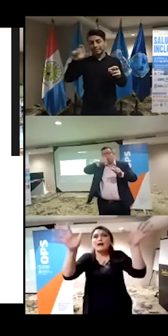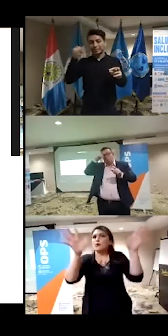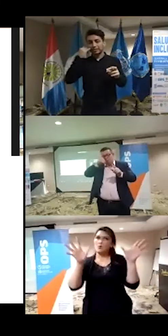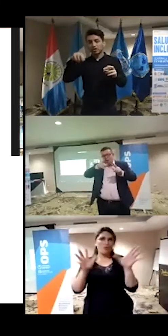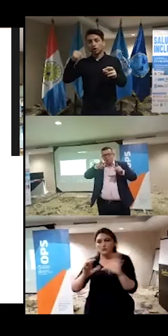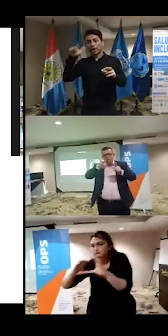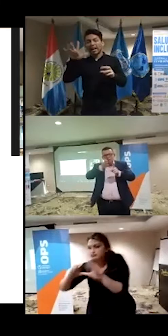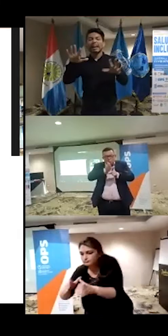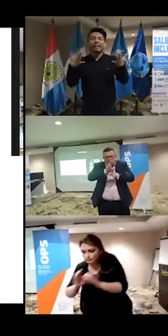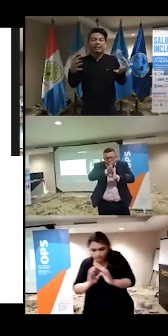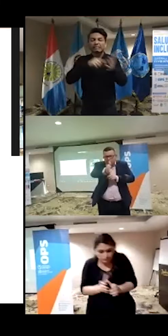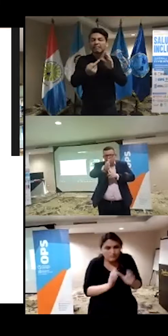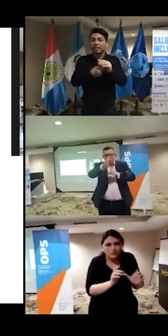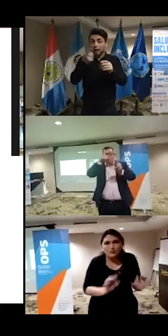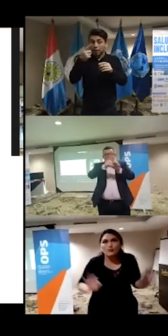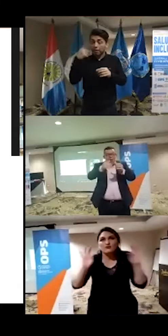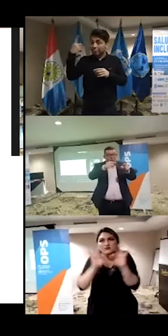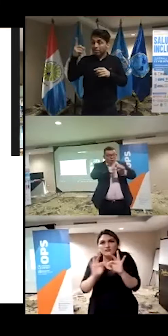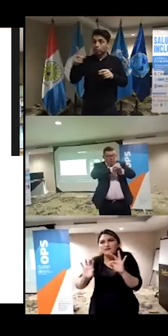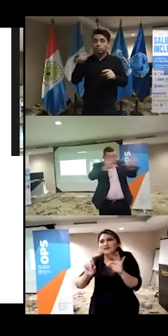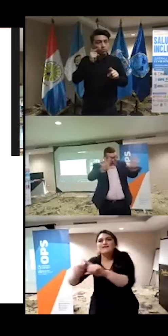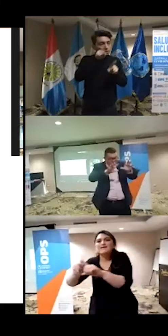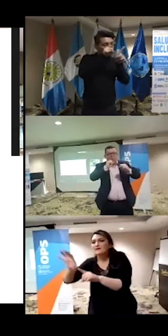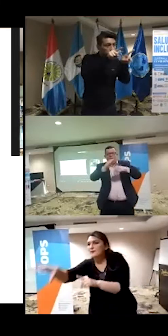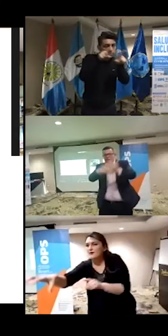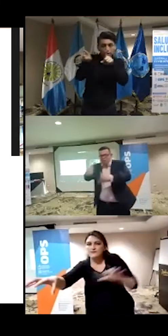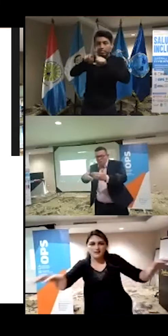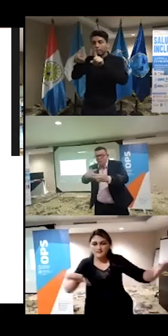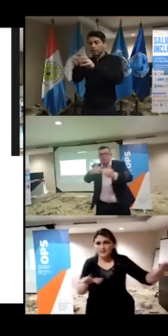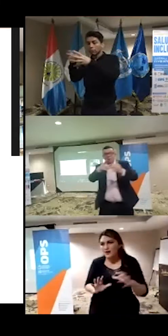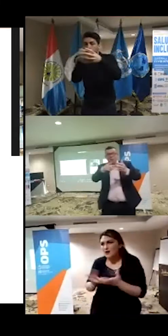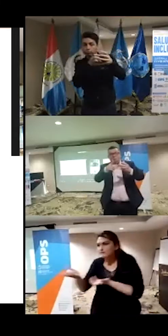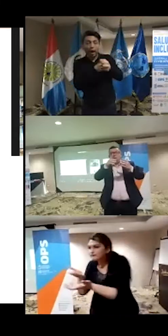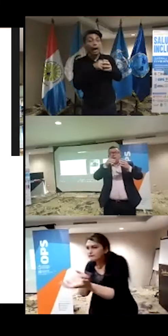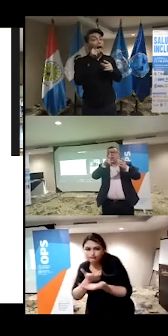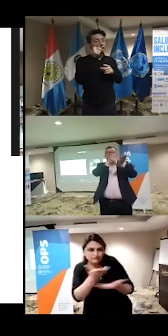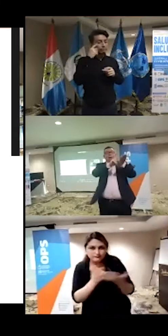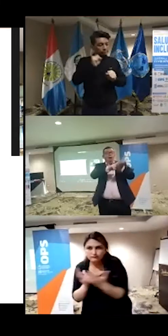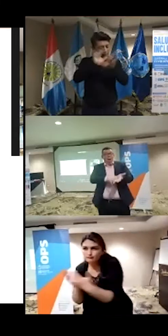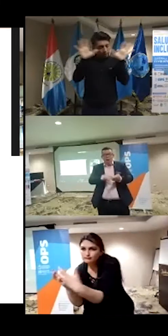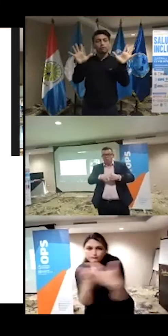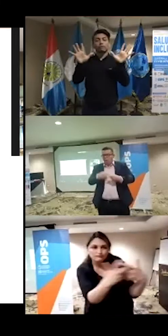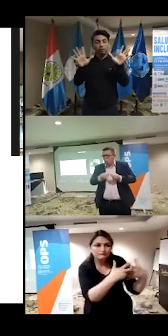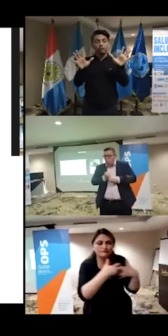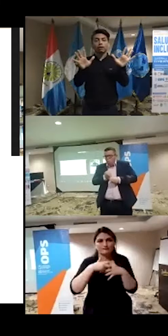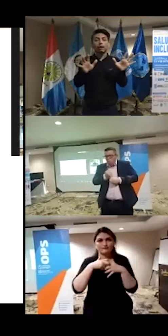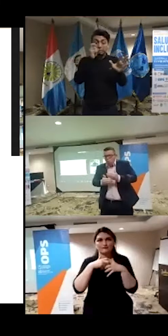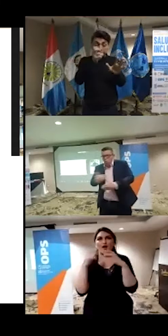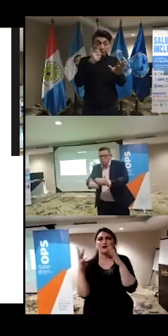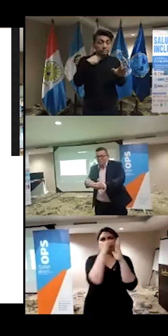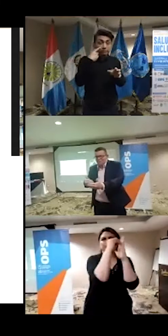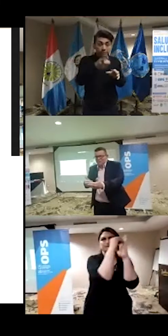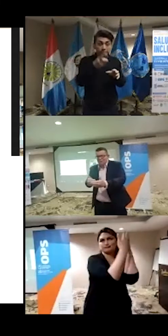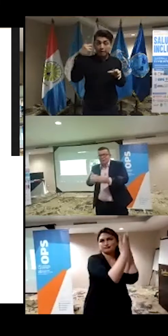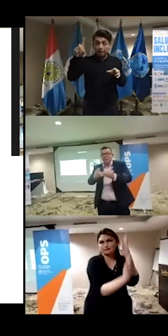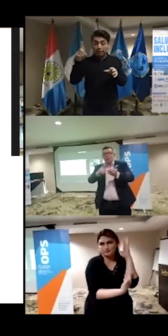desagregados en el que se tomen en cuenta los diferentes sectores. Teniendo datos muy claros y datos precisos, permitimos,